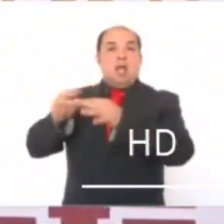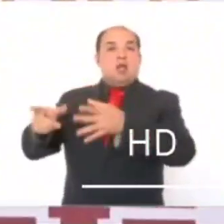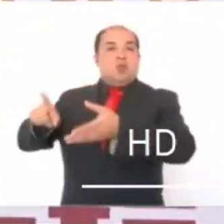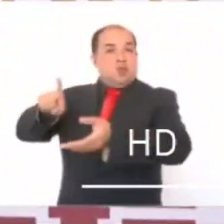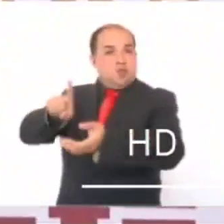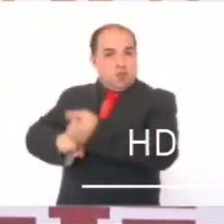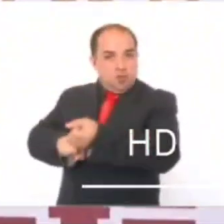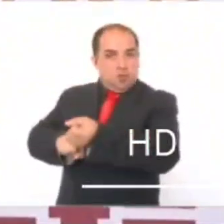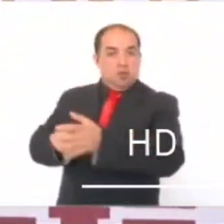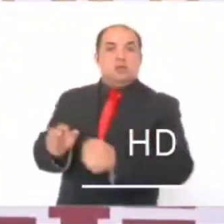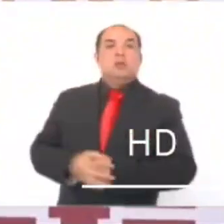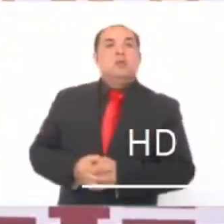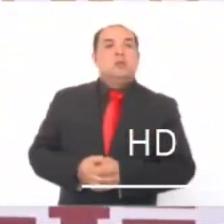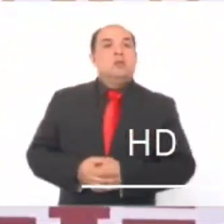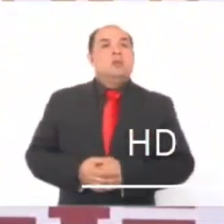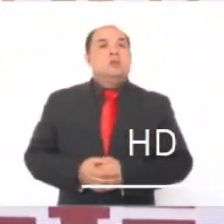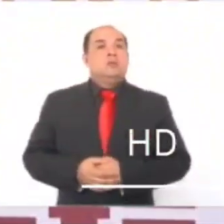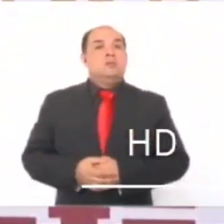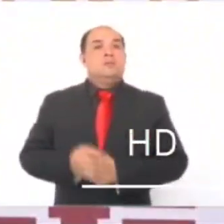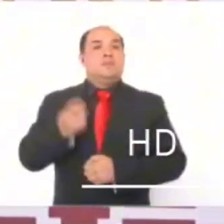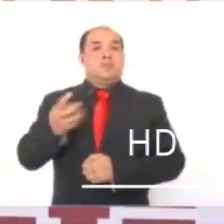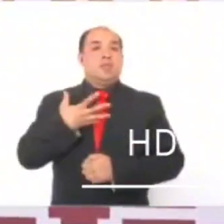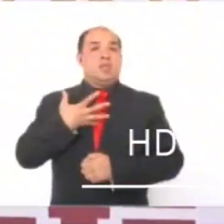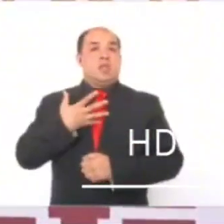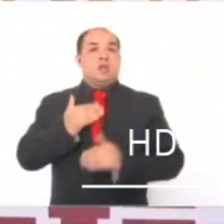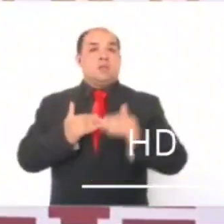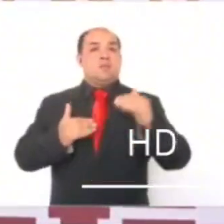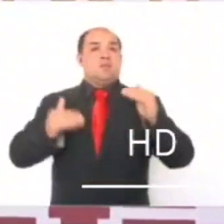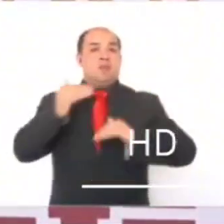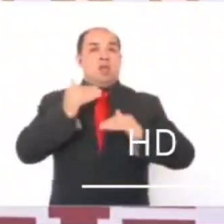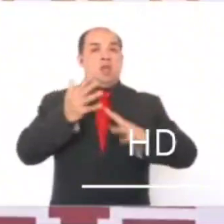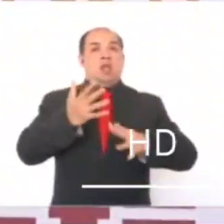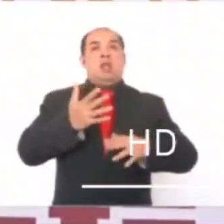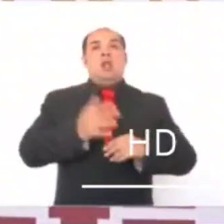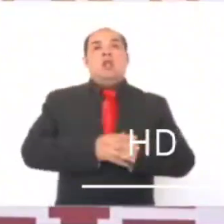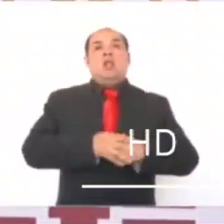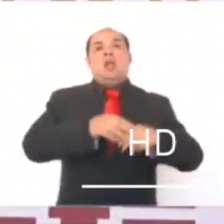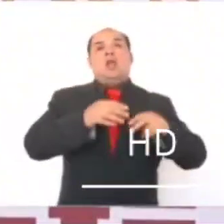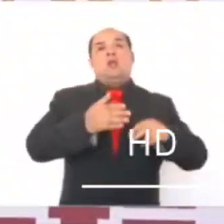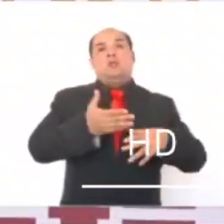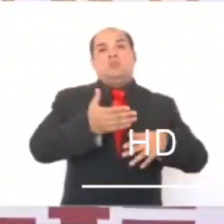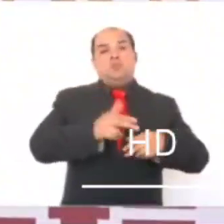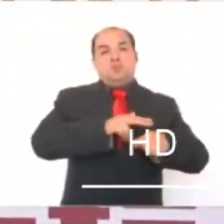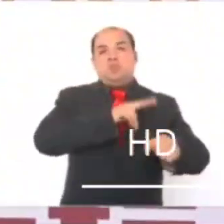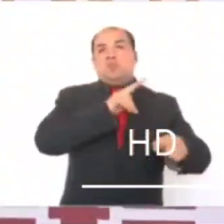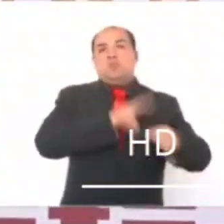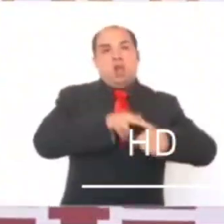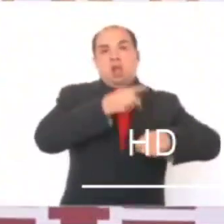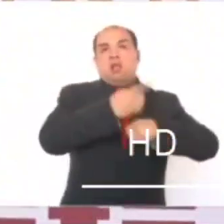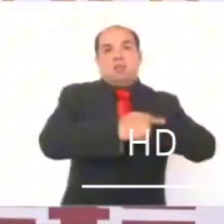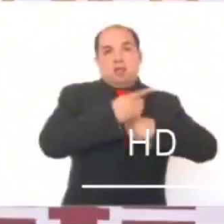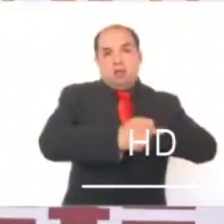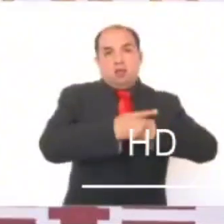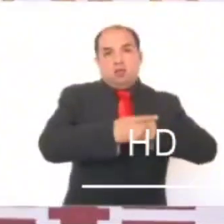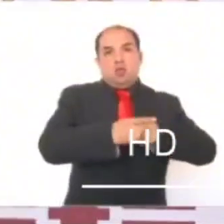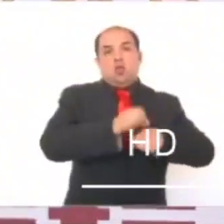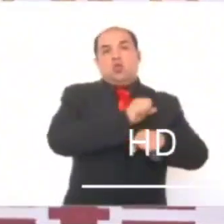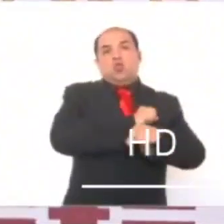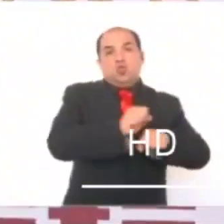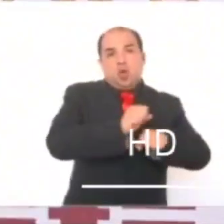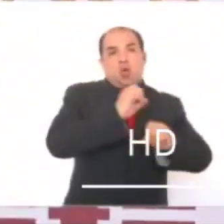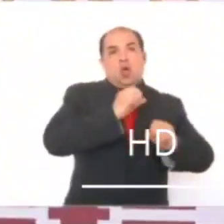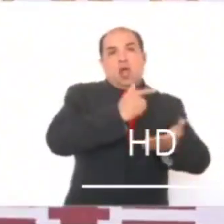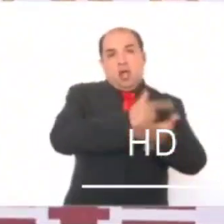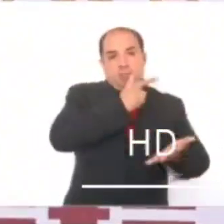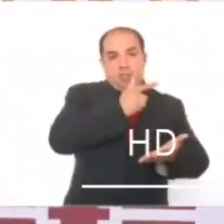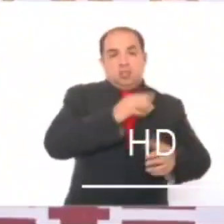que, entre otras cosas, supera las clásicas clasificaciones de lesiones leves o